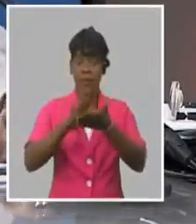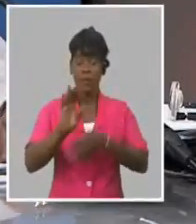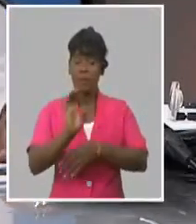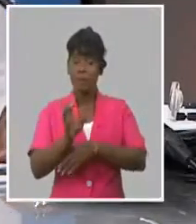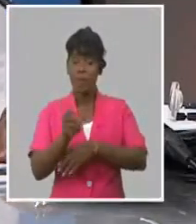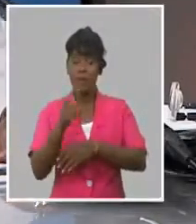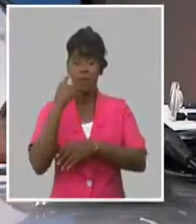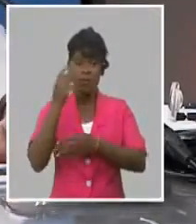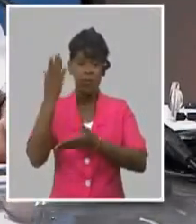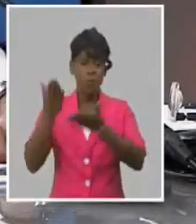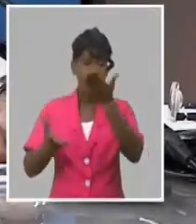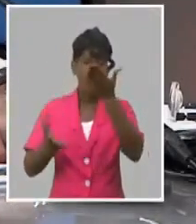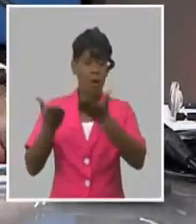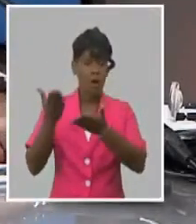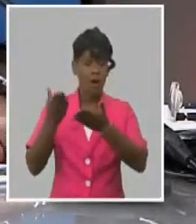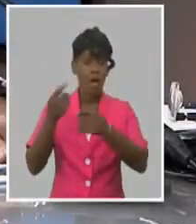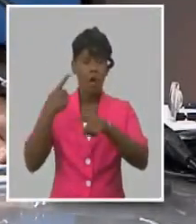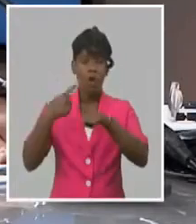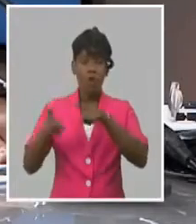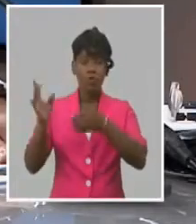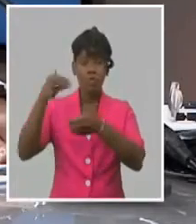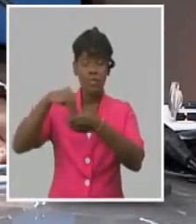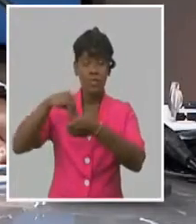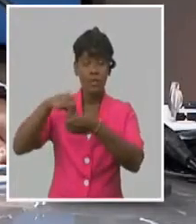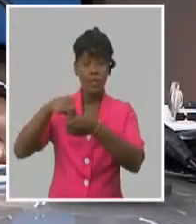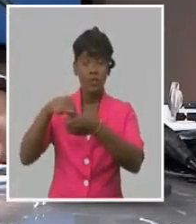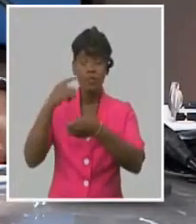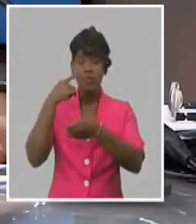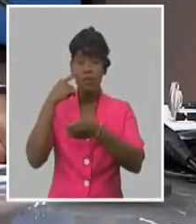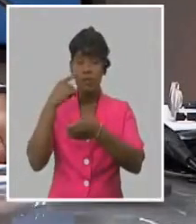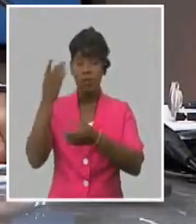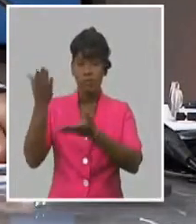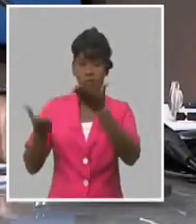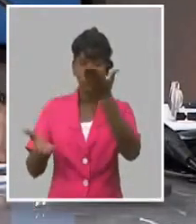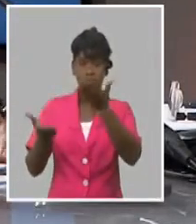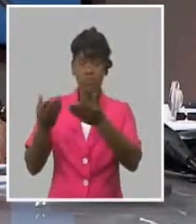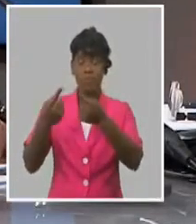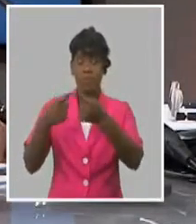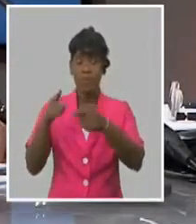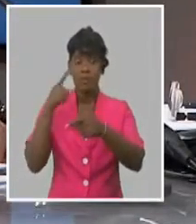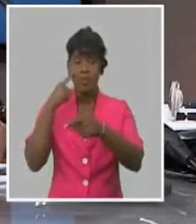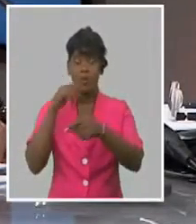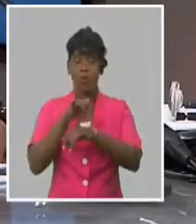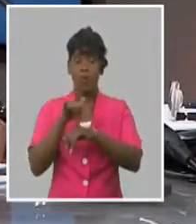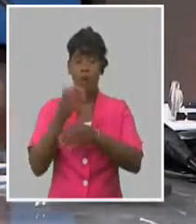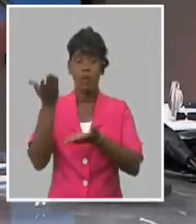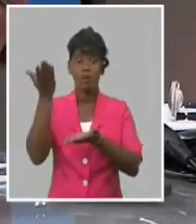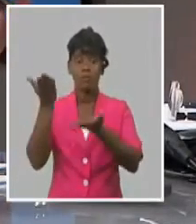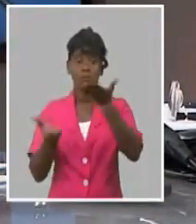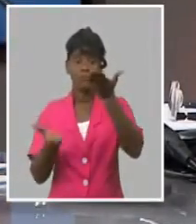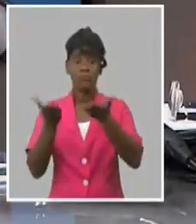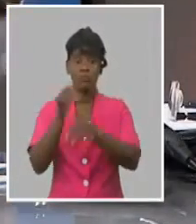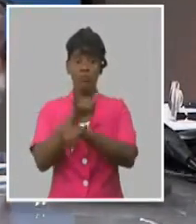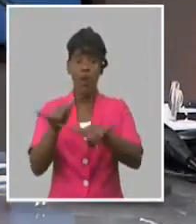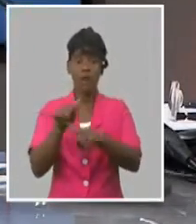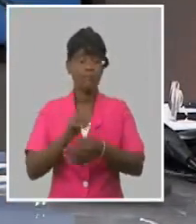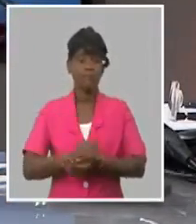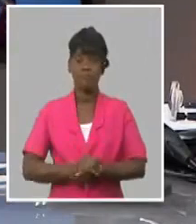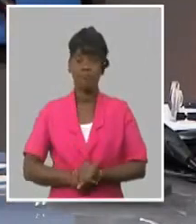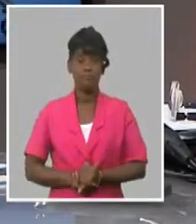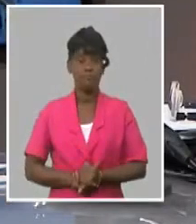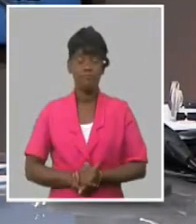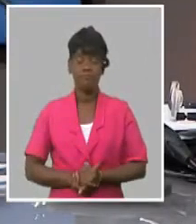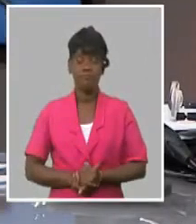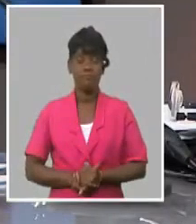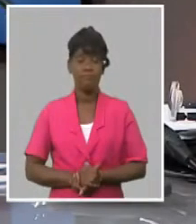tipos cambios y estas dos cosas no las has tocado. No las has tocado. Yo quiero decir que como norma en los documentos